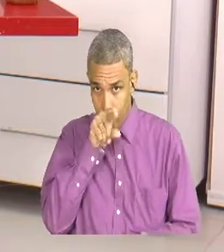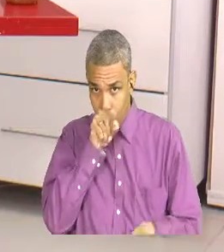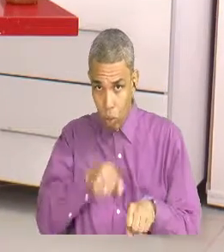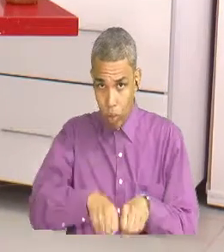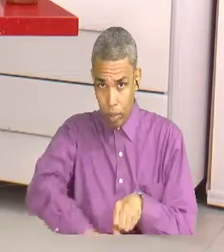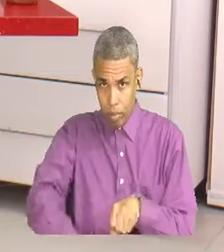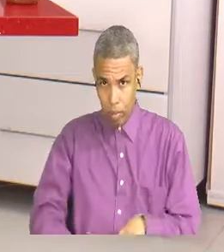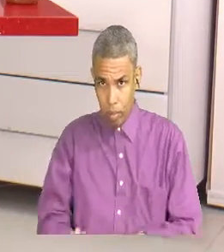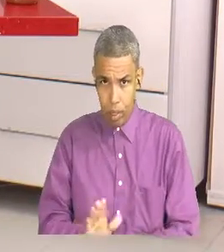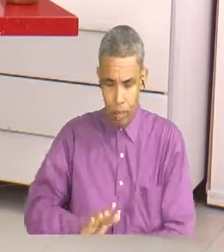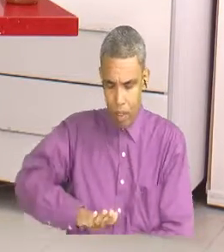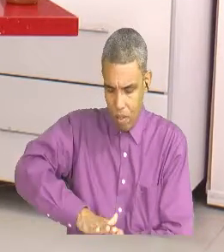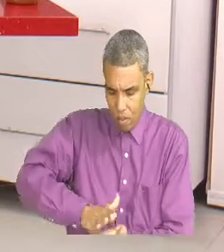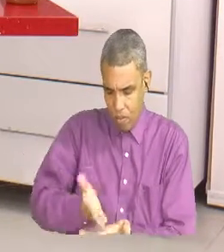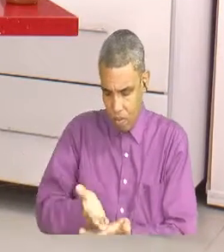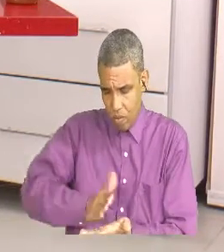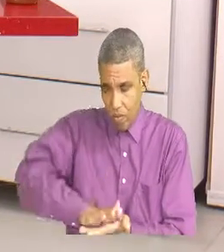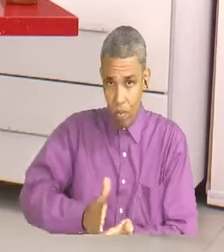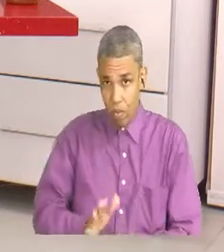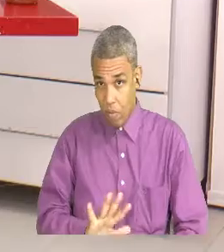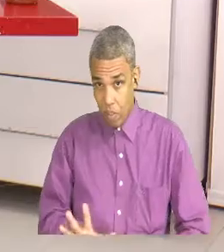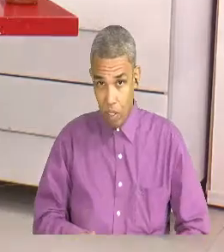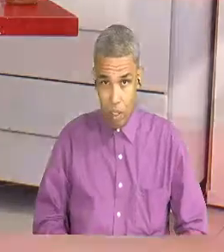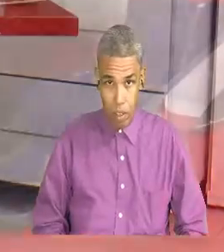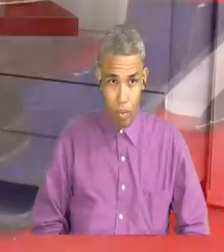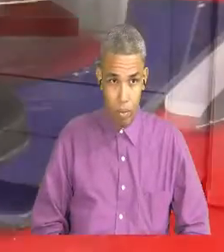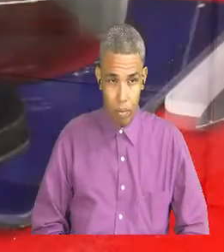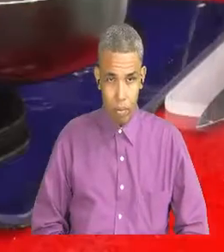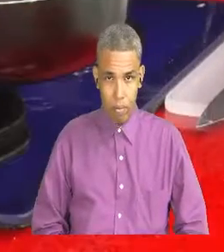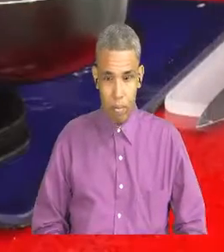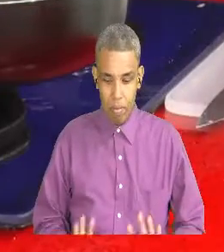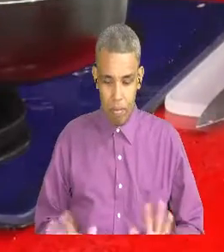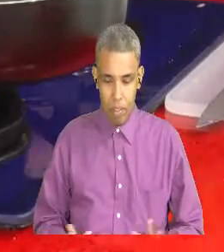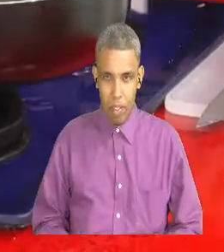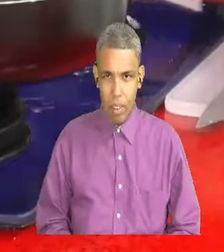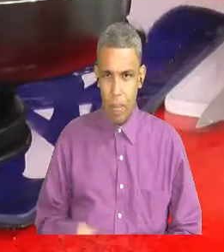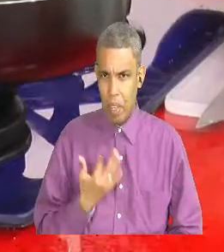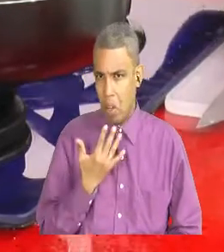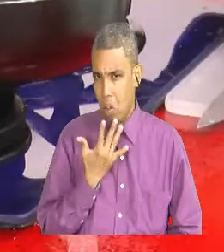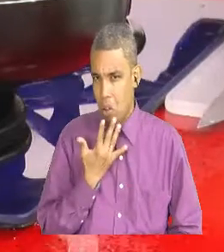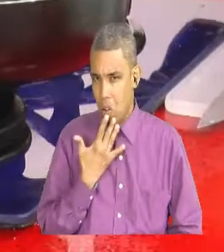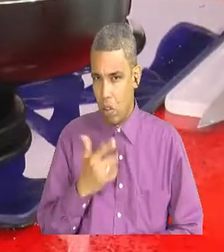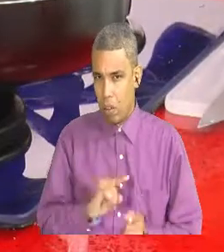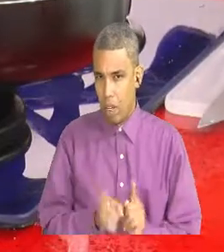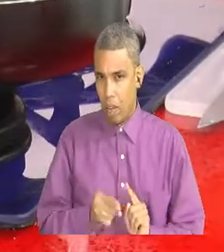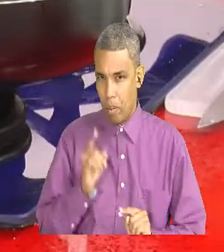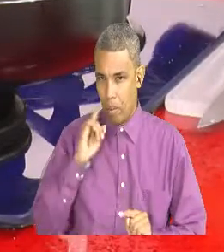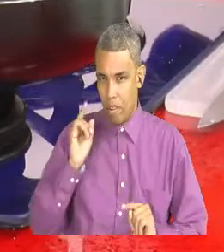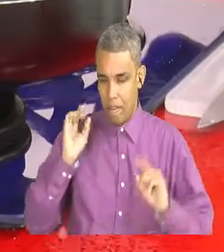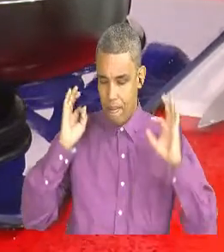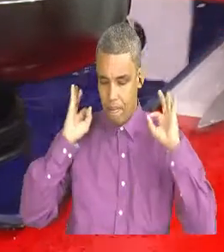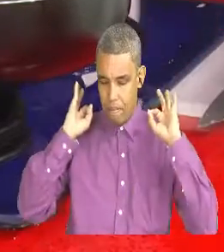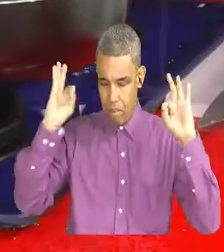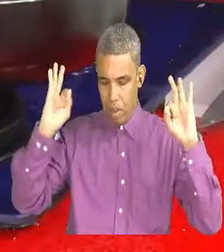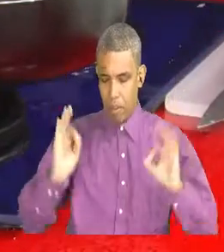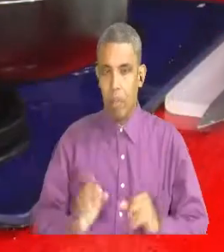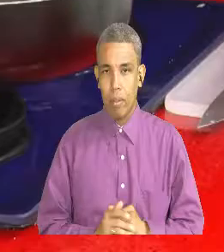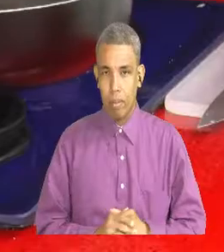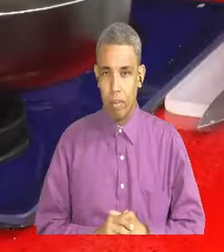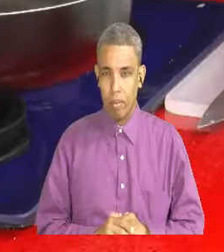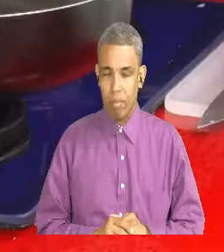Volteamos. Ya están listo. Cogiendo el color deseado. Voy a destaparla otra vez. Sí, señor. ¿Cuál es la idea? Acá